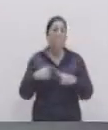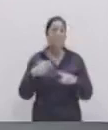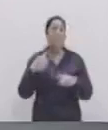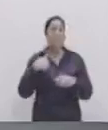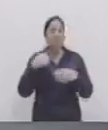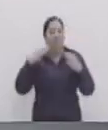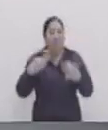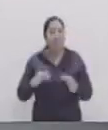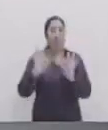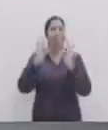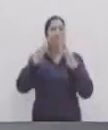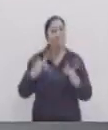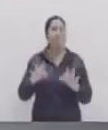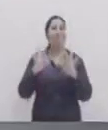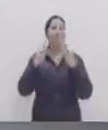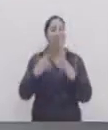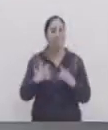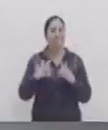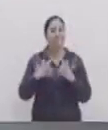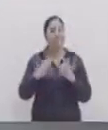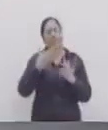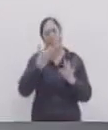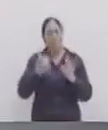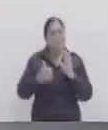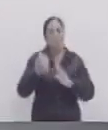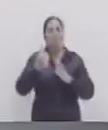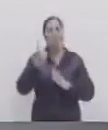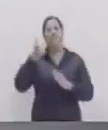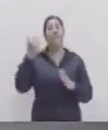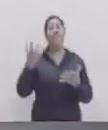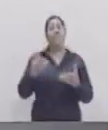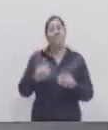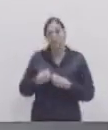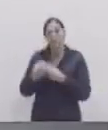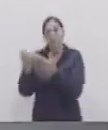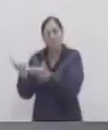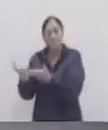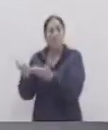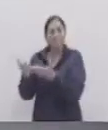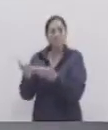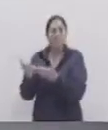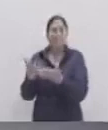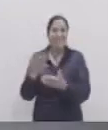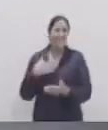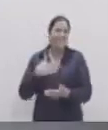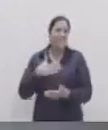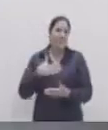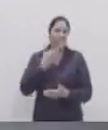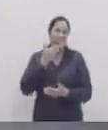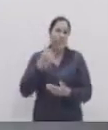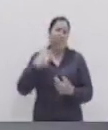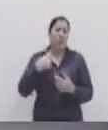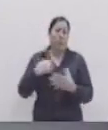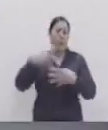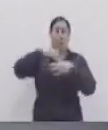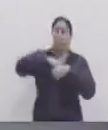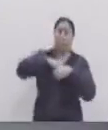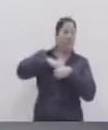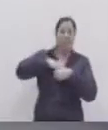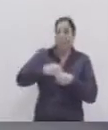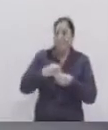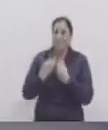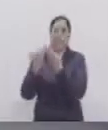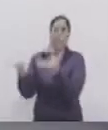debemos de tratar en la medida de lo posible de ser lo mejor hacia los demás y dar lo mejor, porque es lo que yo voy a dar, lo que voy a